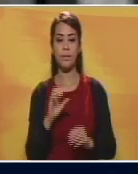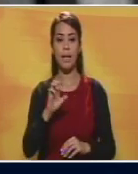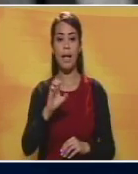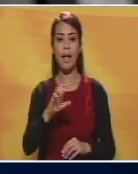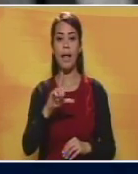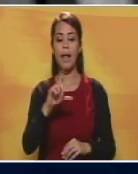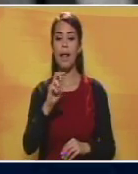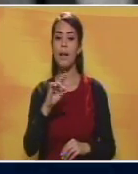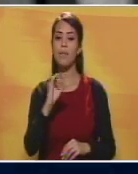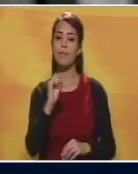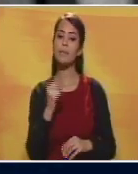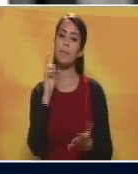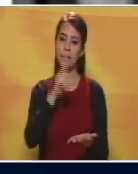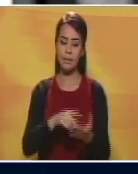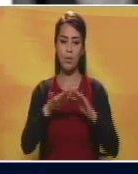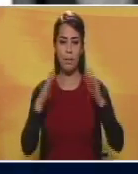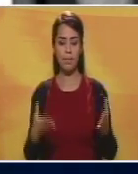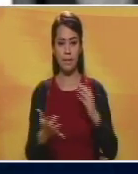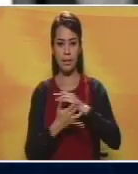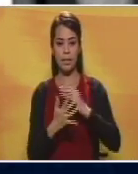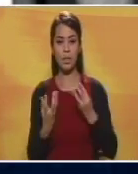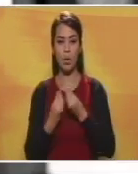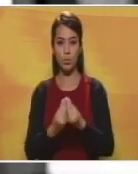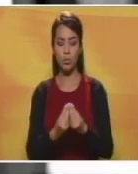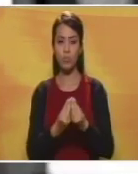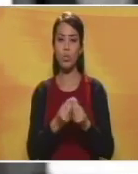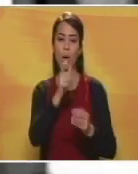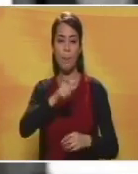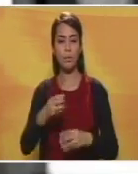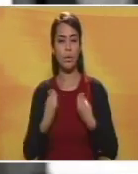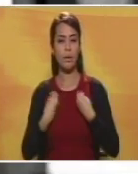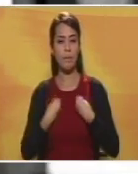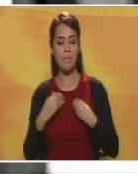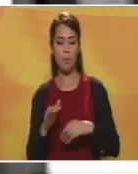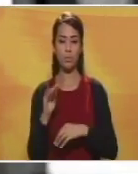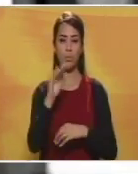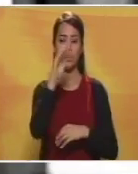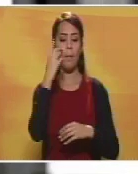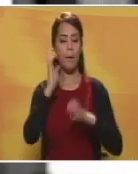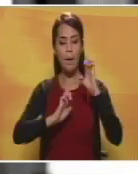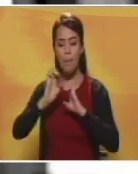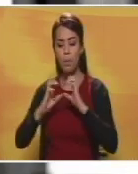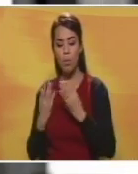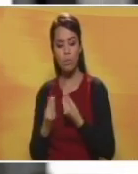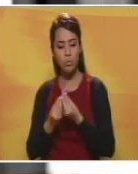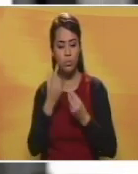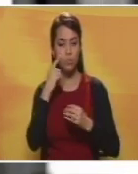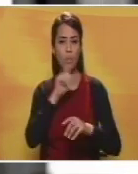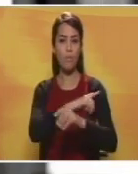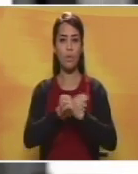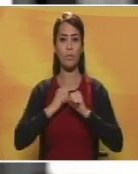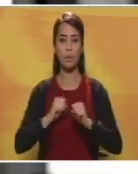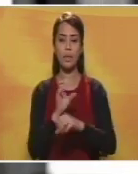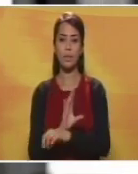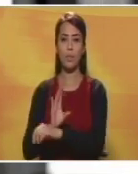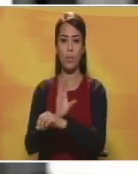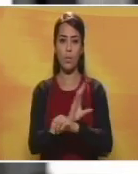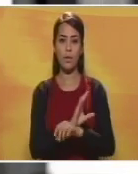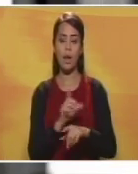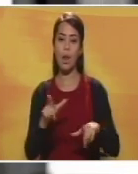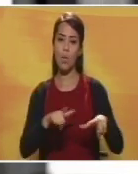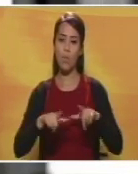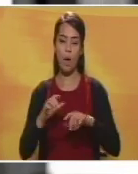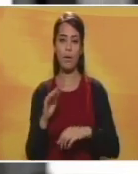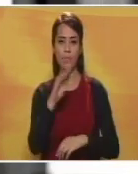Amoroso, participó en la mesa técnica en compañía de los habitantes de Galipán para evaluar en conjunto el fortalecimiento de la seguridad en el